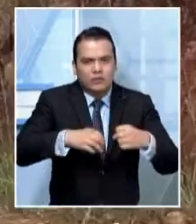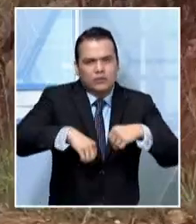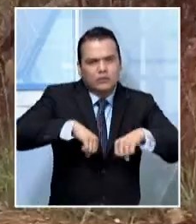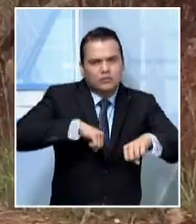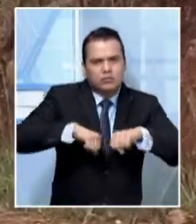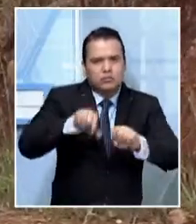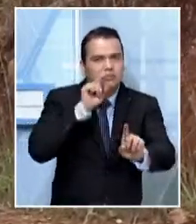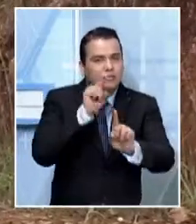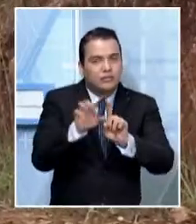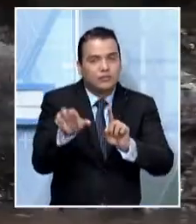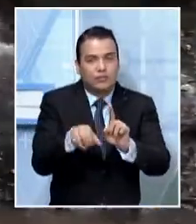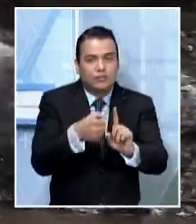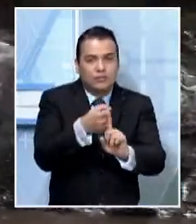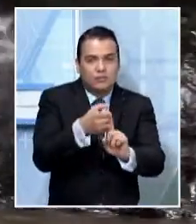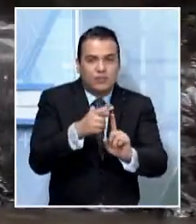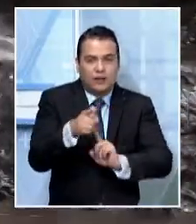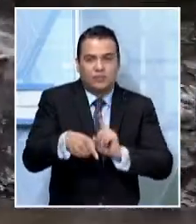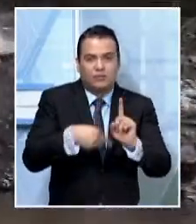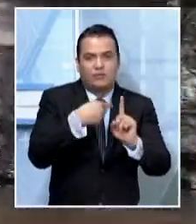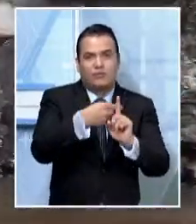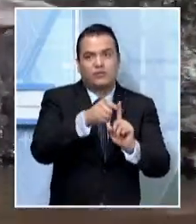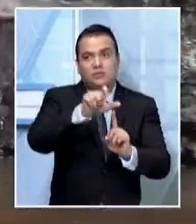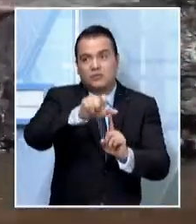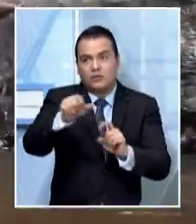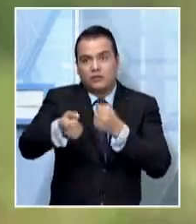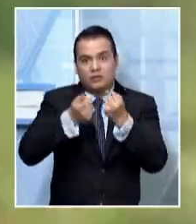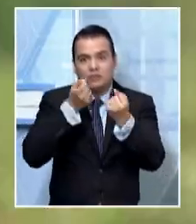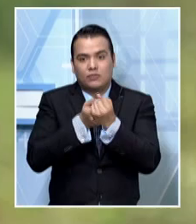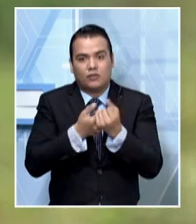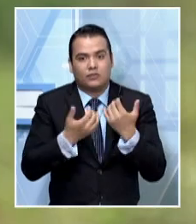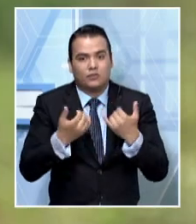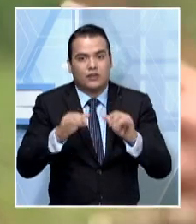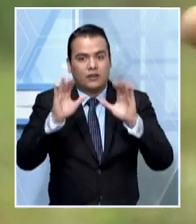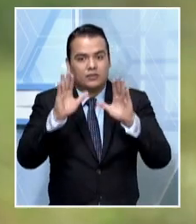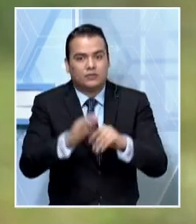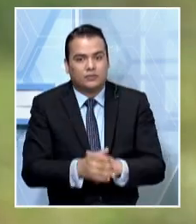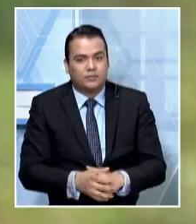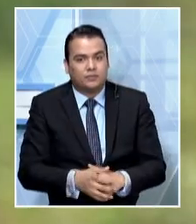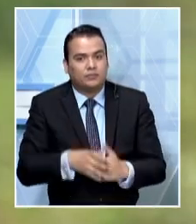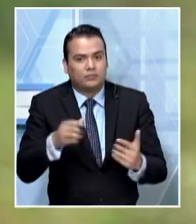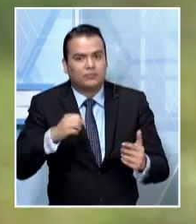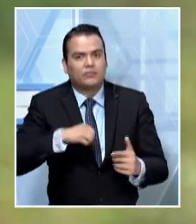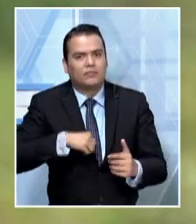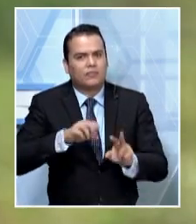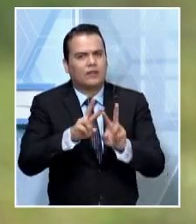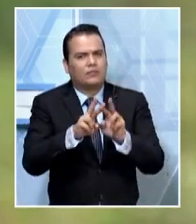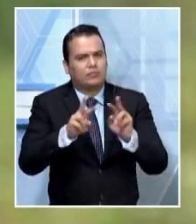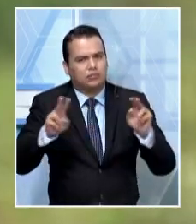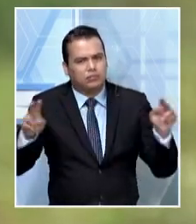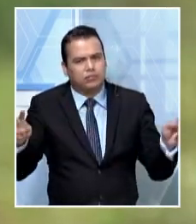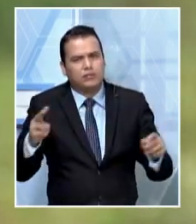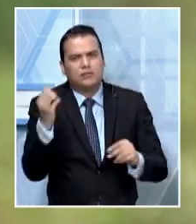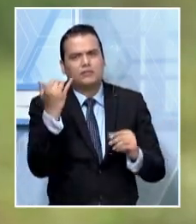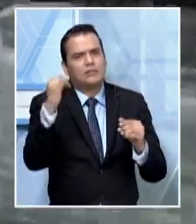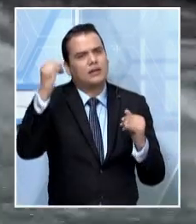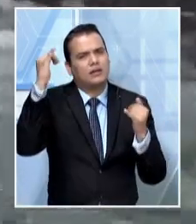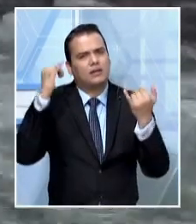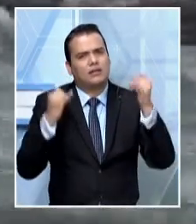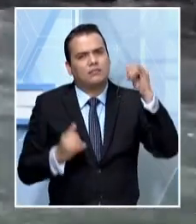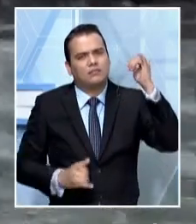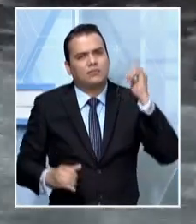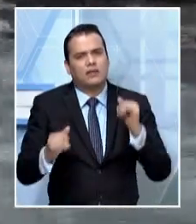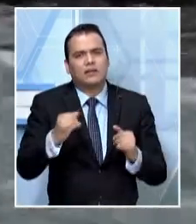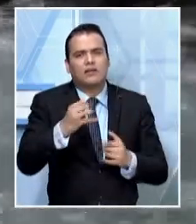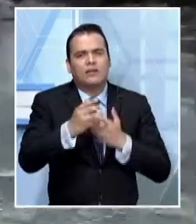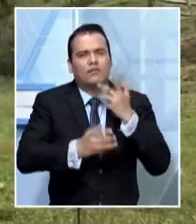a nosotros y también a los que nos visitan. Pueden ustedes encontrar biodiversidad, árboles, frutos,